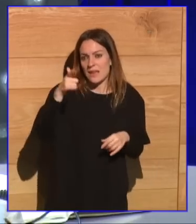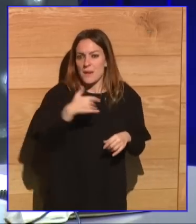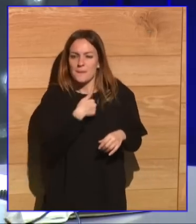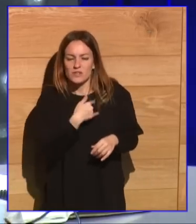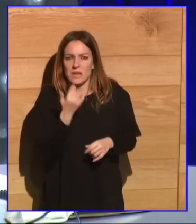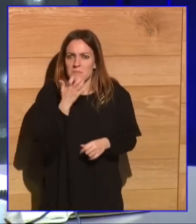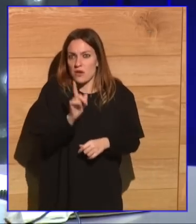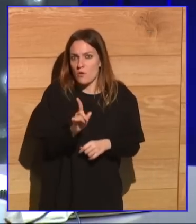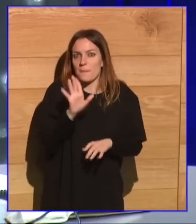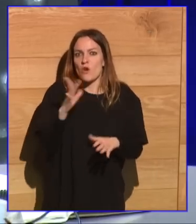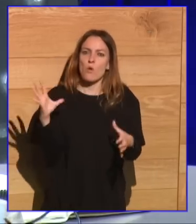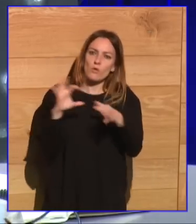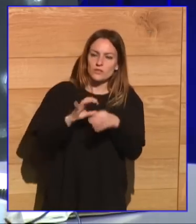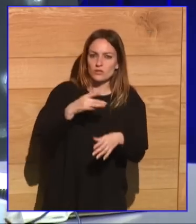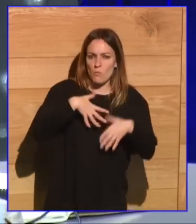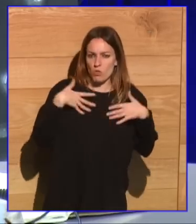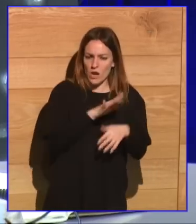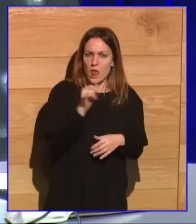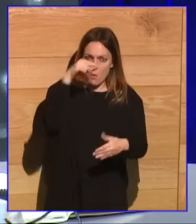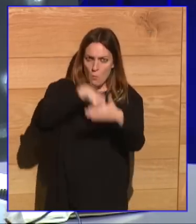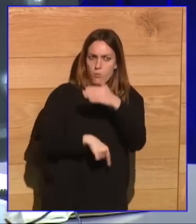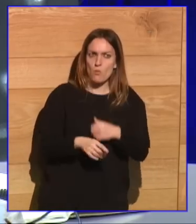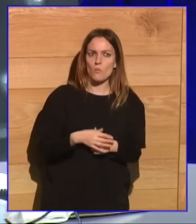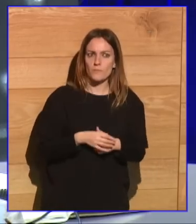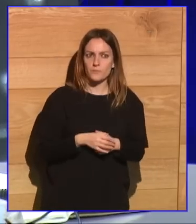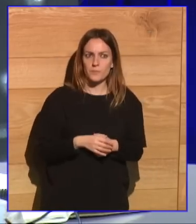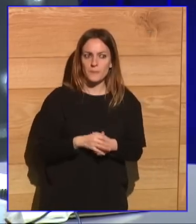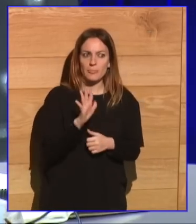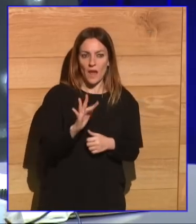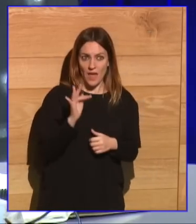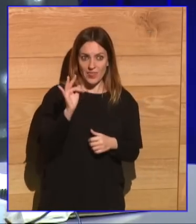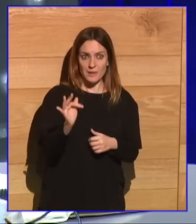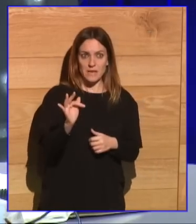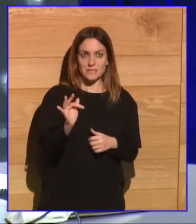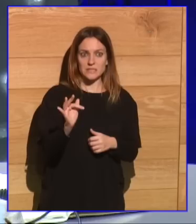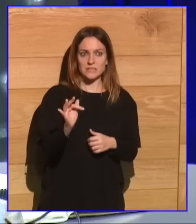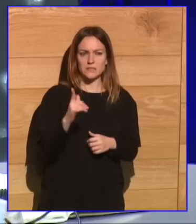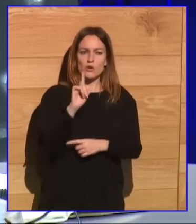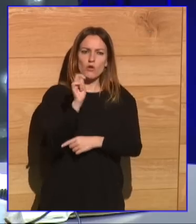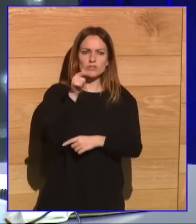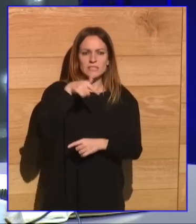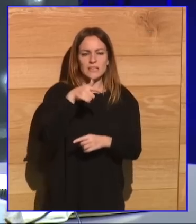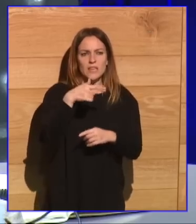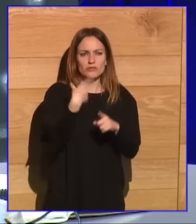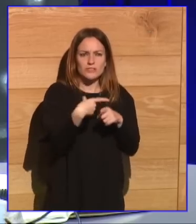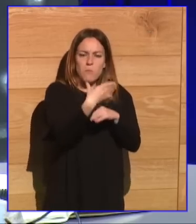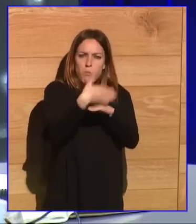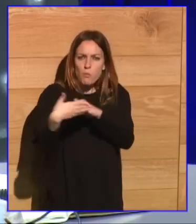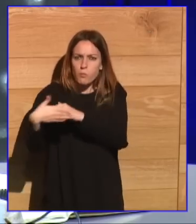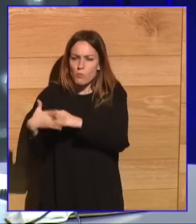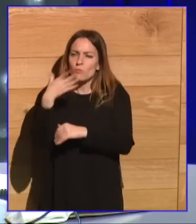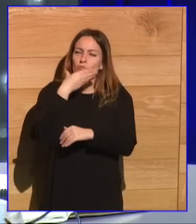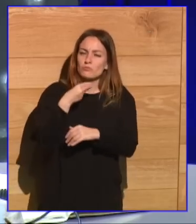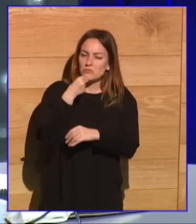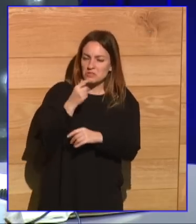sí que hay una conexión emocional profunda. No descuida de eso. De hecho, consigue llegar a zonas limítrofes muy bonitas,